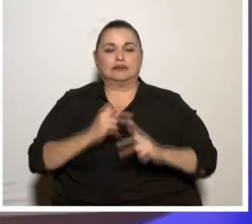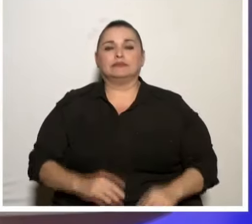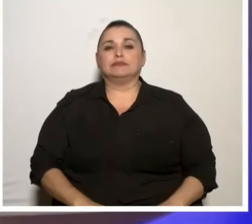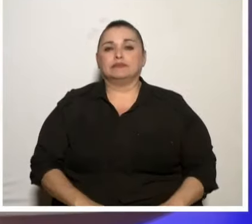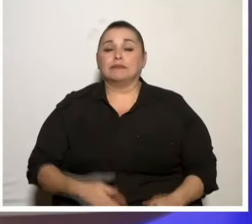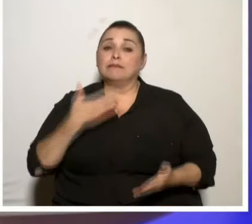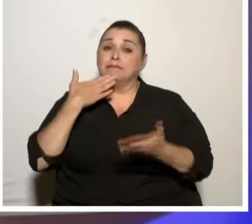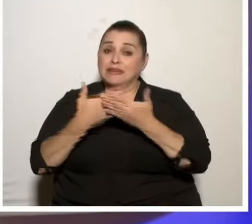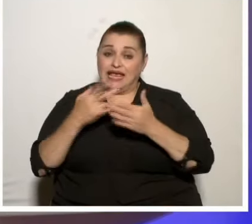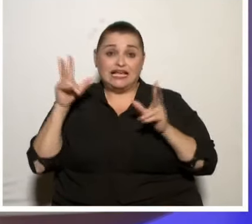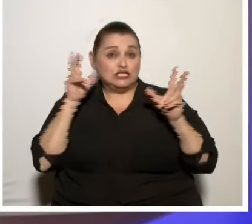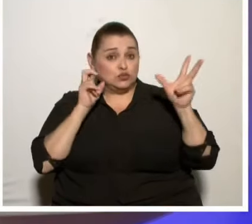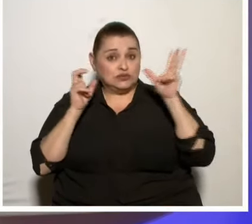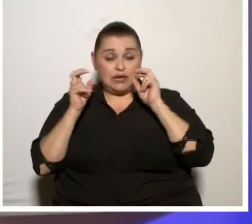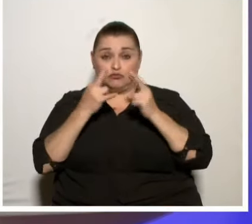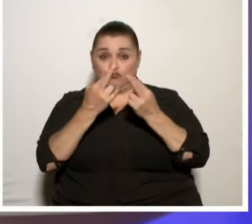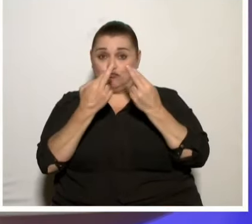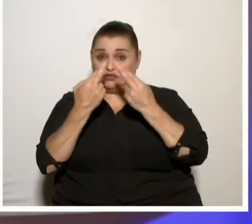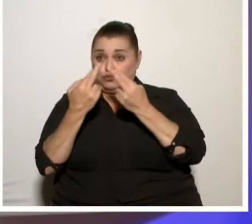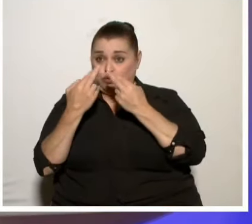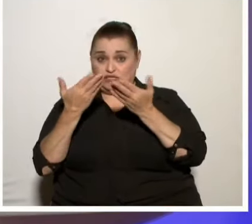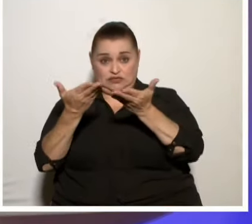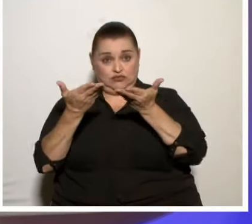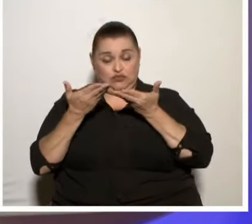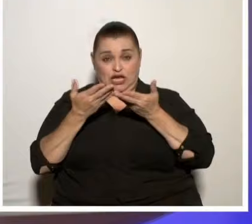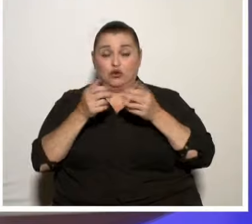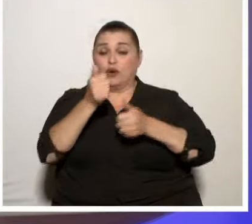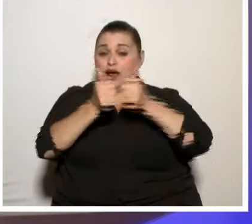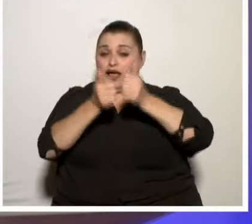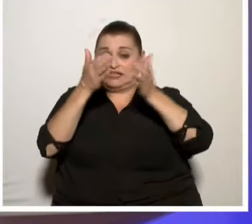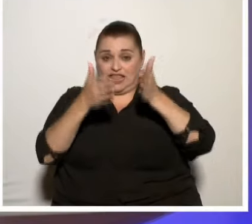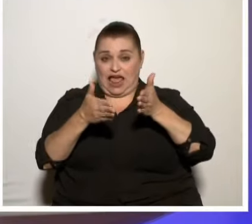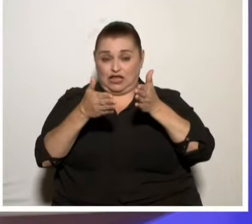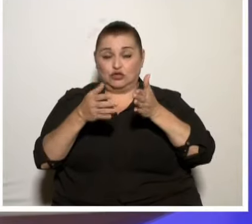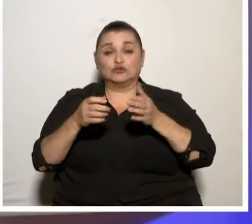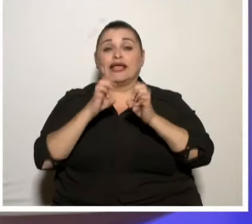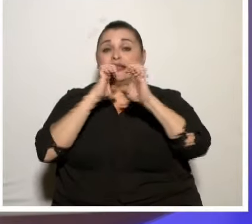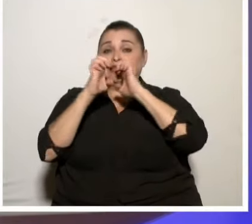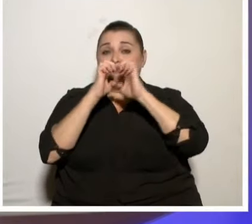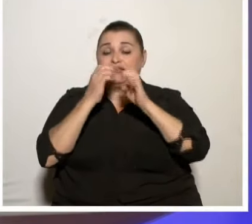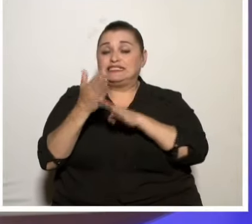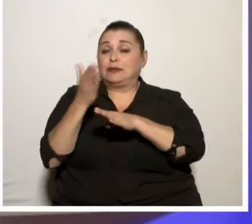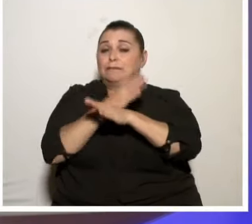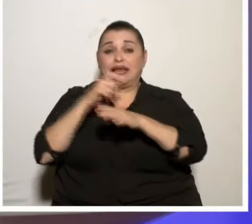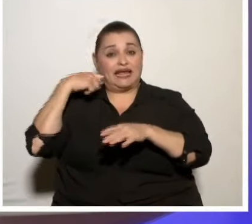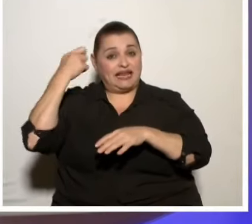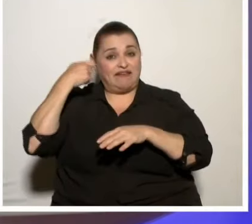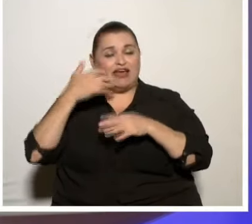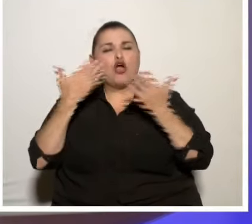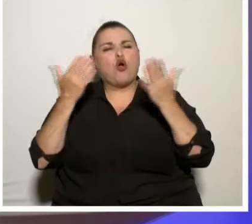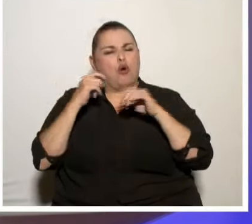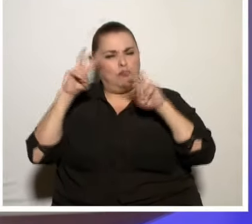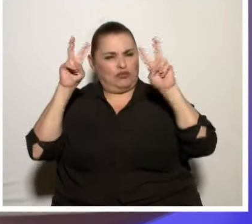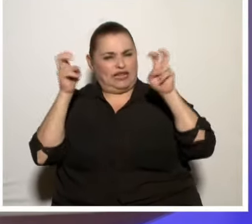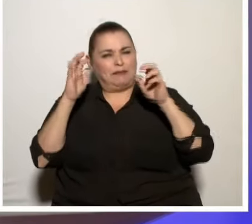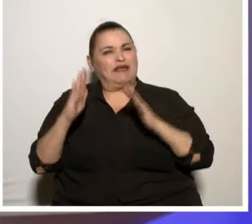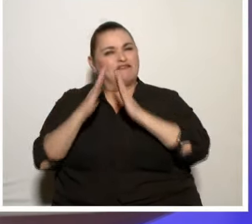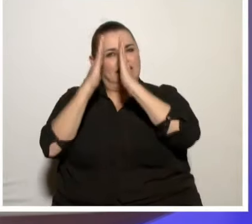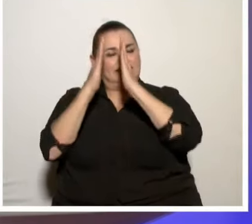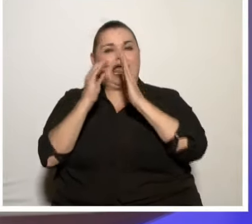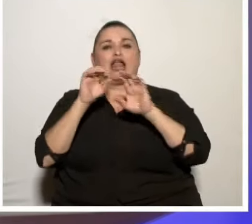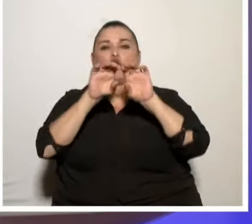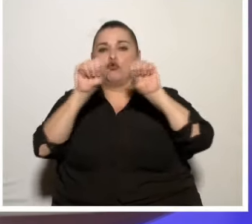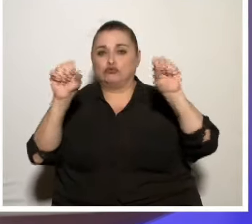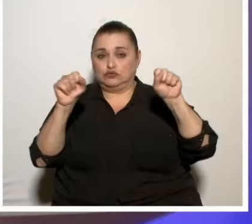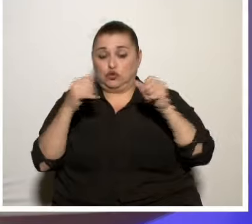Bien, escuchamos las respuestas que dieron los candidatos en la entrevista pregrabada sobre el tema de cómo enfrentar la corrupción. En el